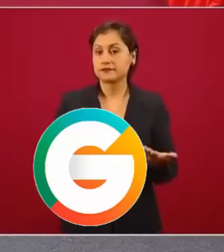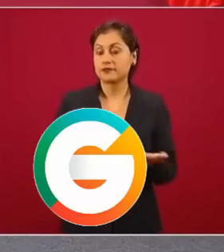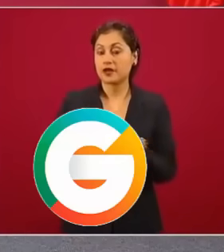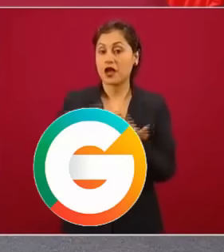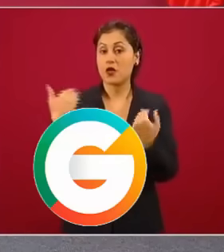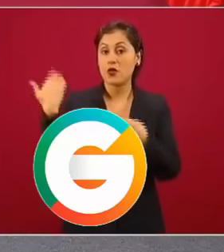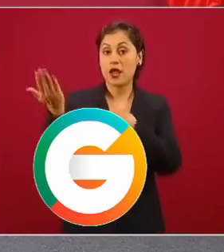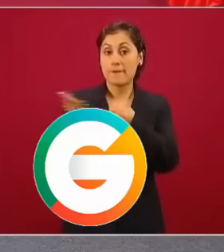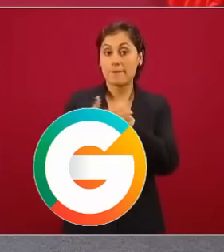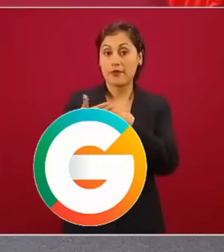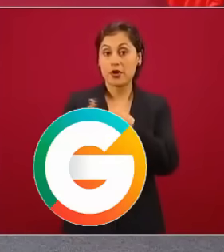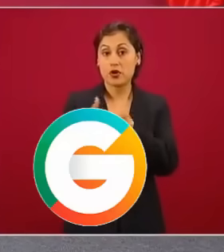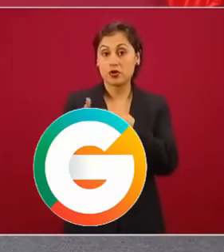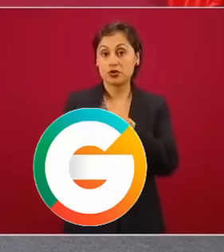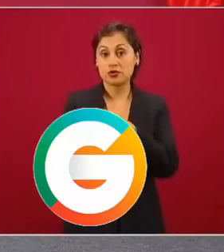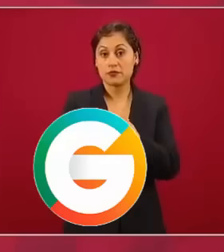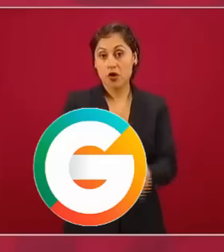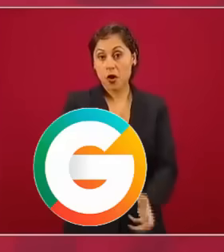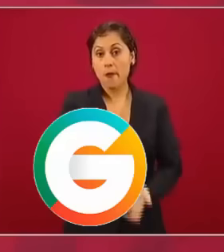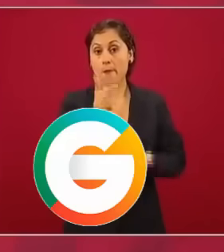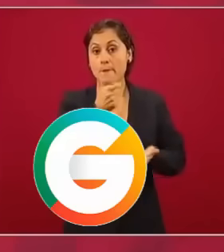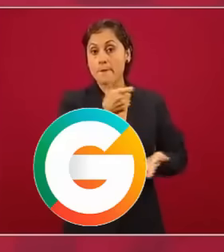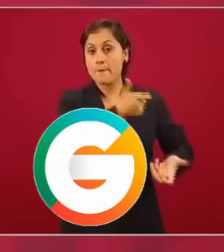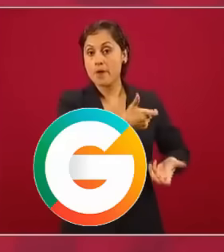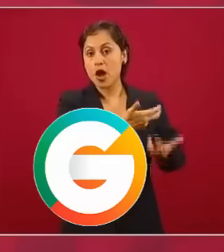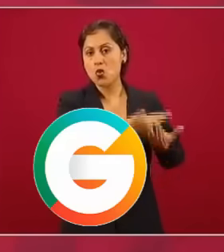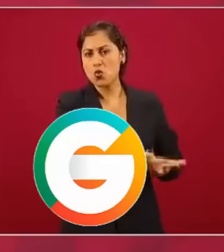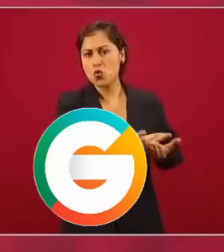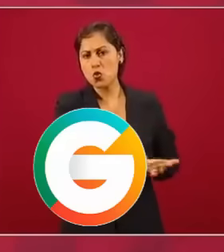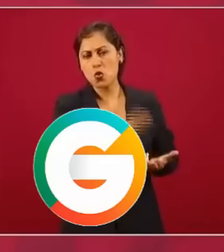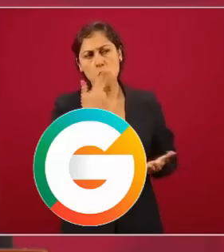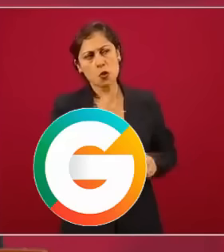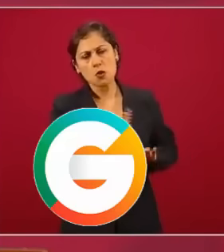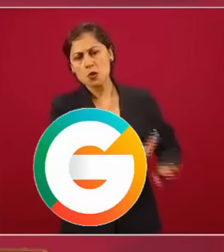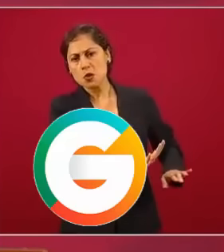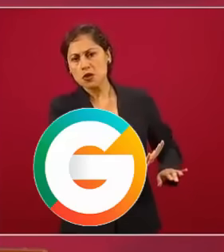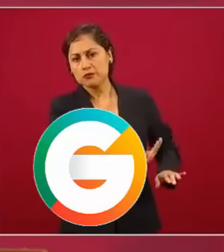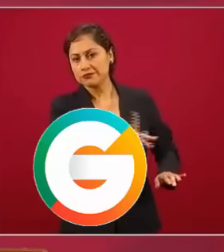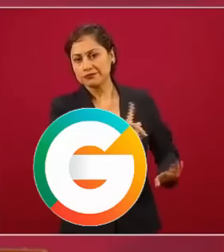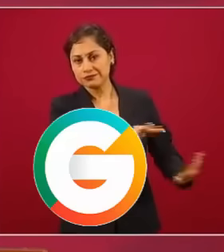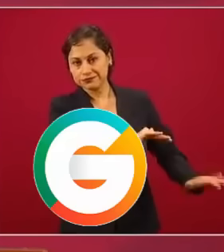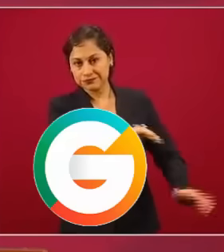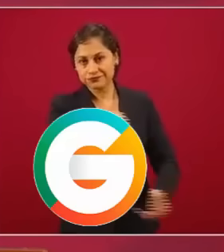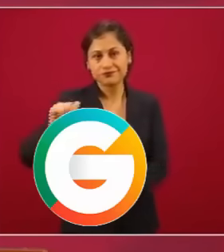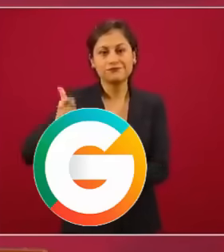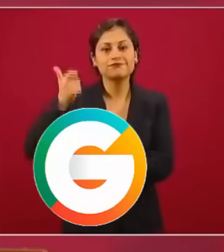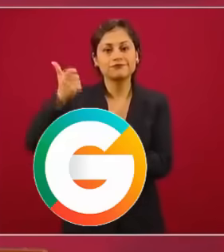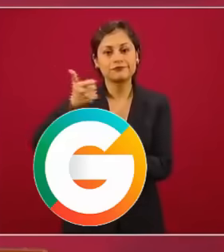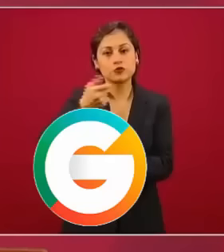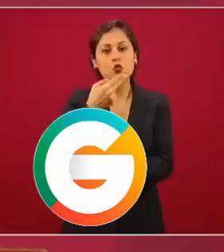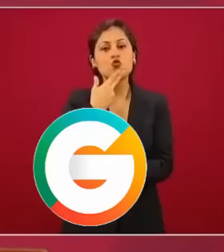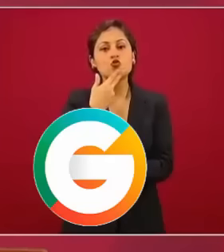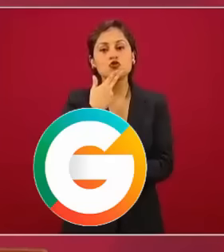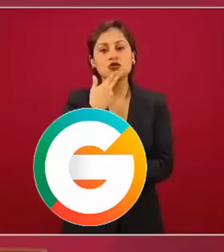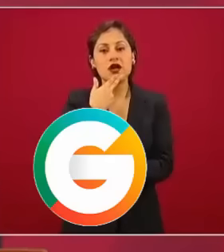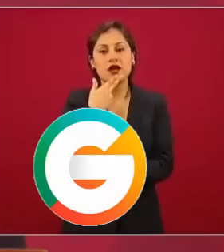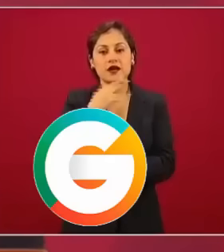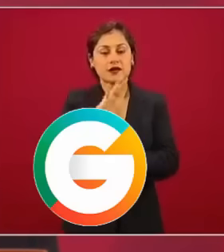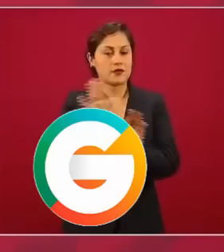fideicomisos inmediatamente, ¿no? Ya se va a dejar sin dinero a las